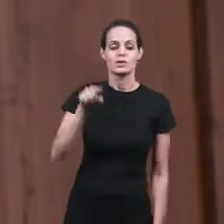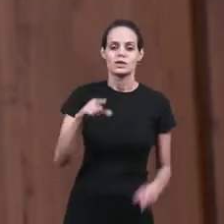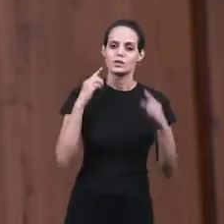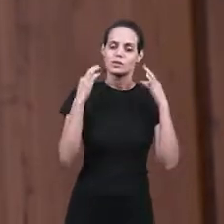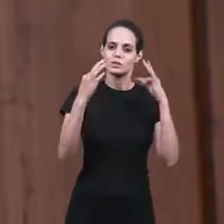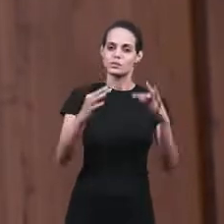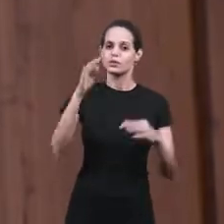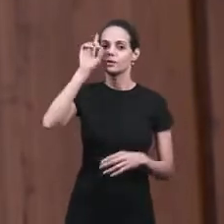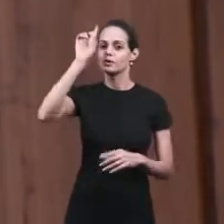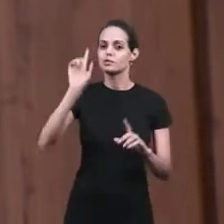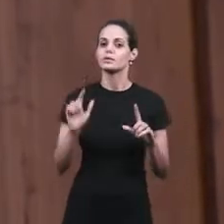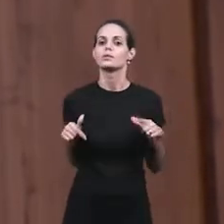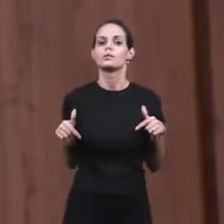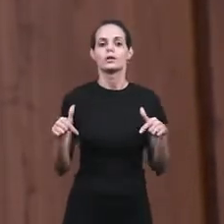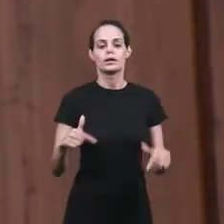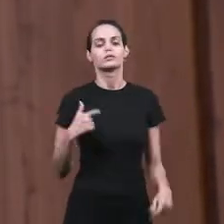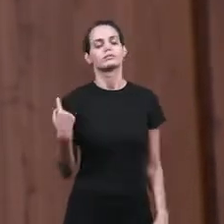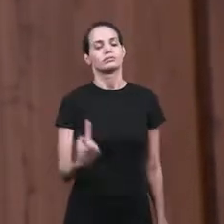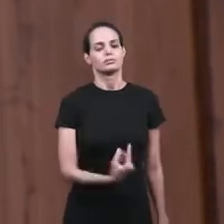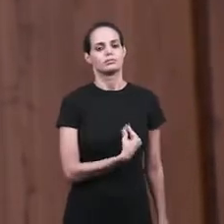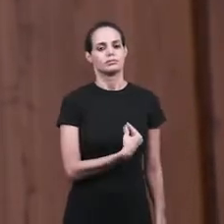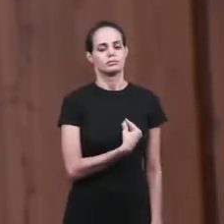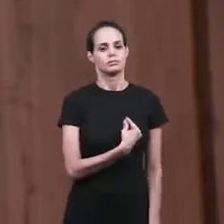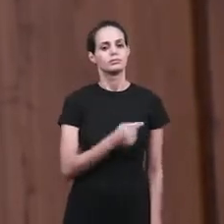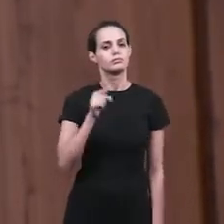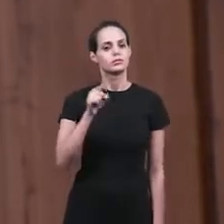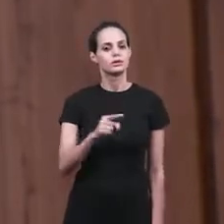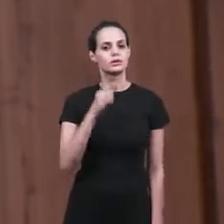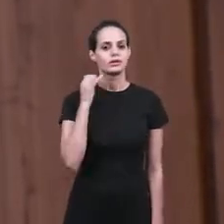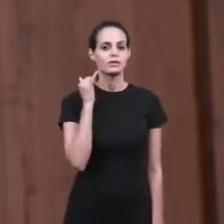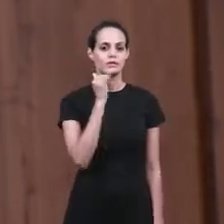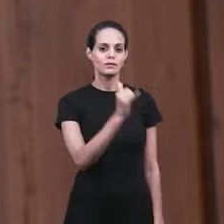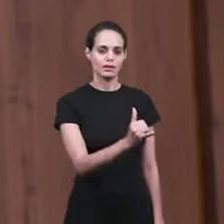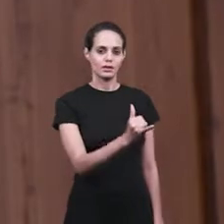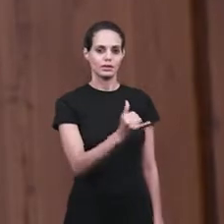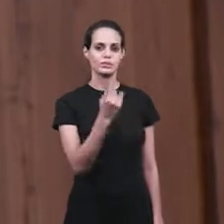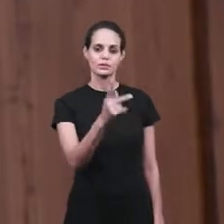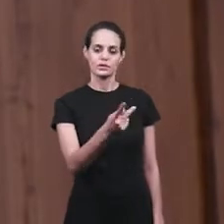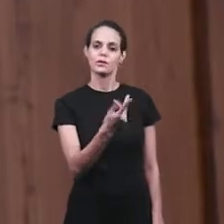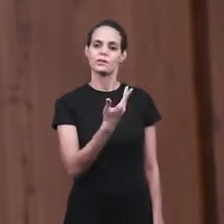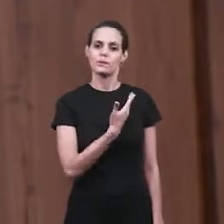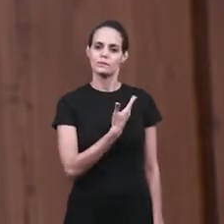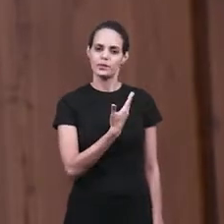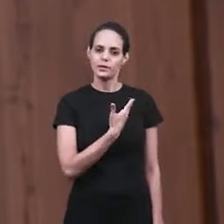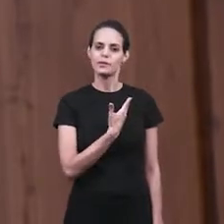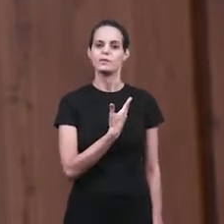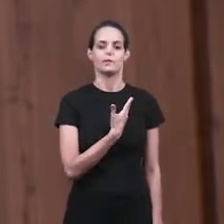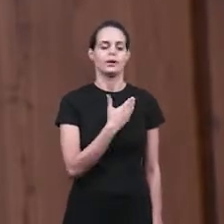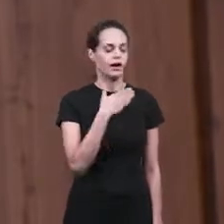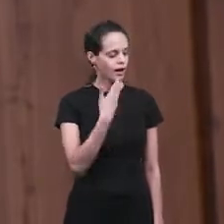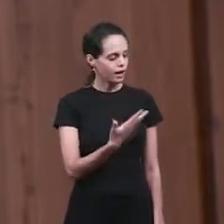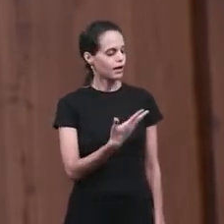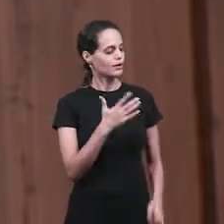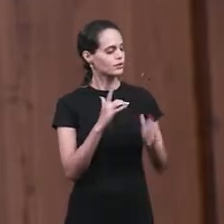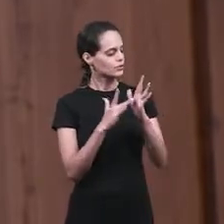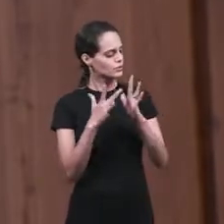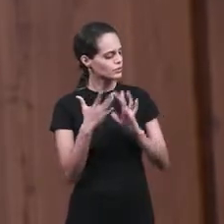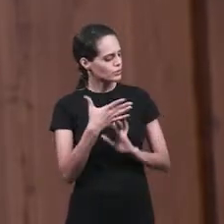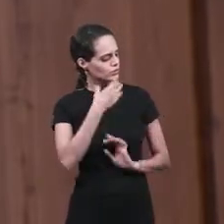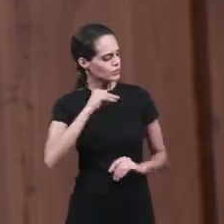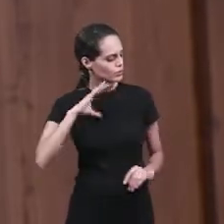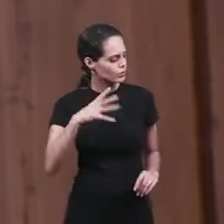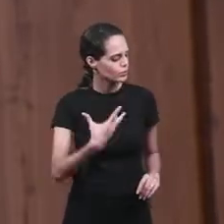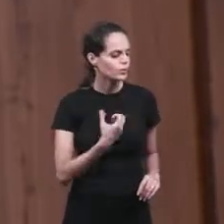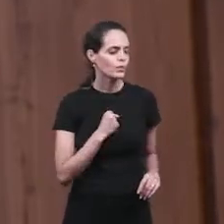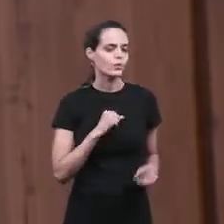nuestro medio. Cuando hablas a tu amigo que Jesús es maravilloso, que Jesús es el Salvador, que Jesús curó a